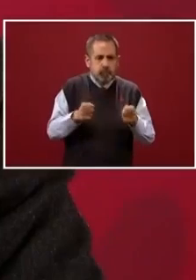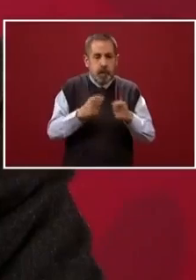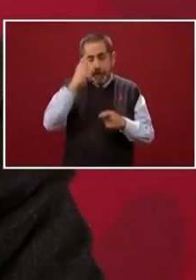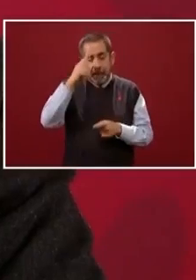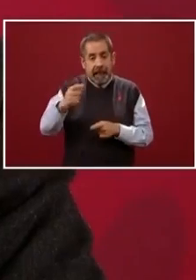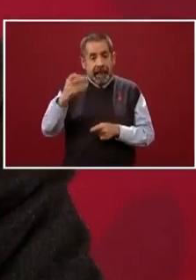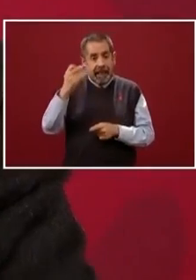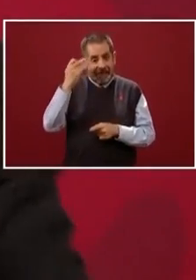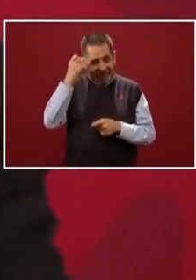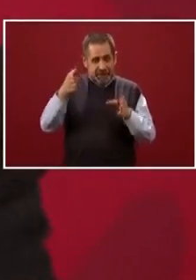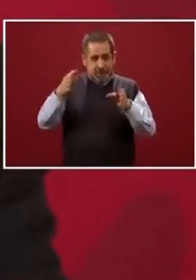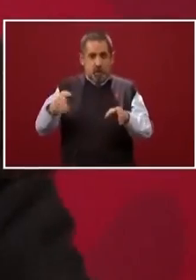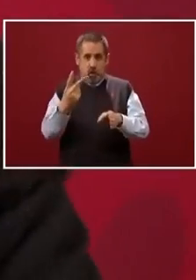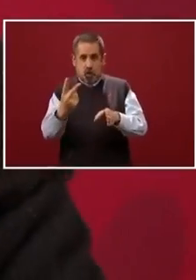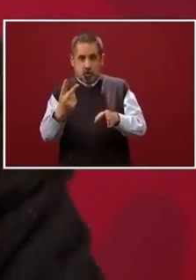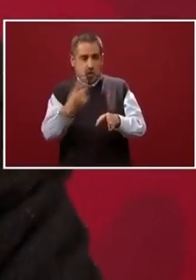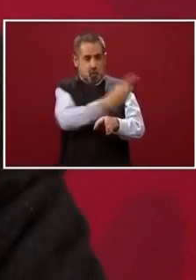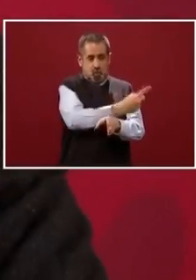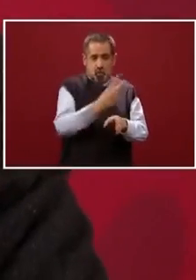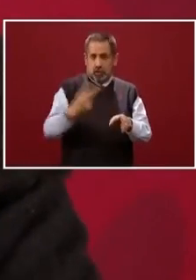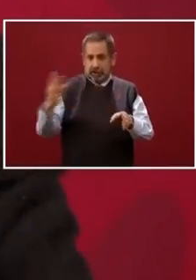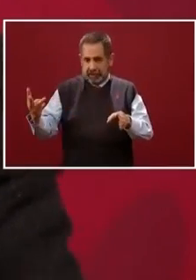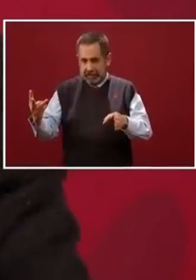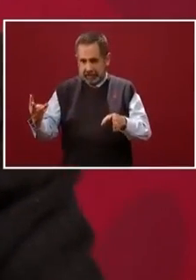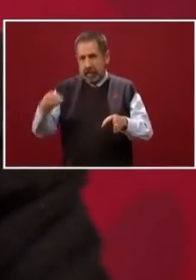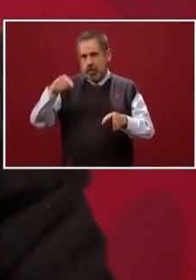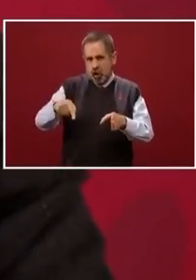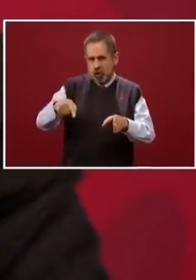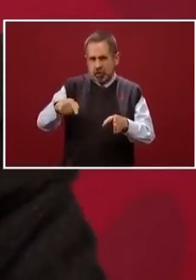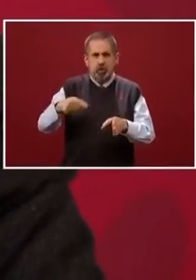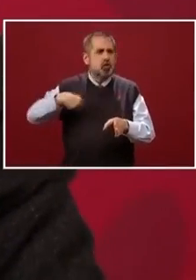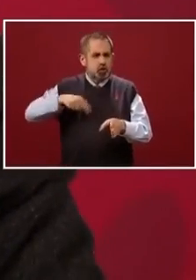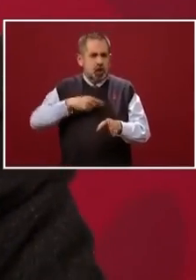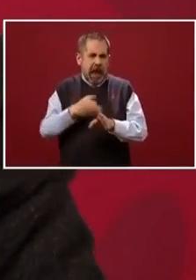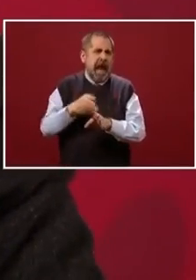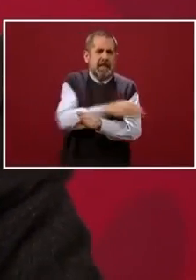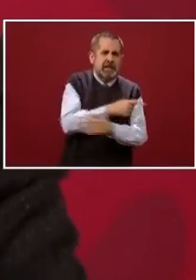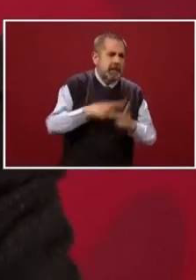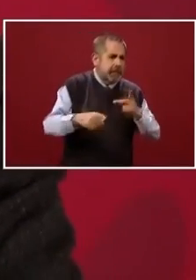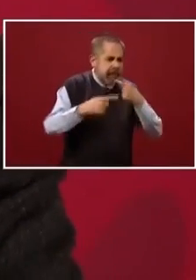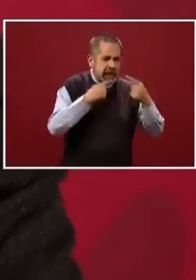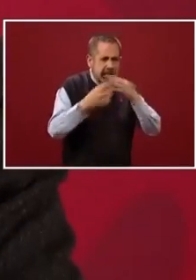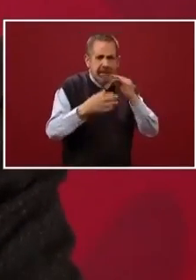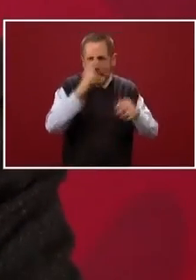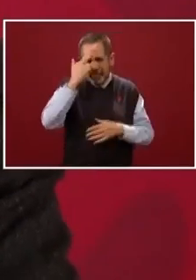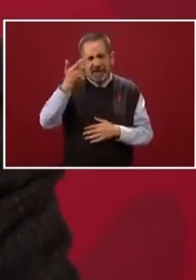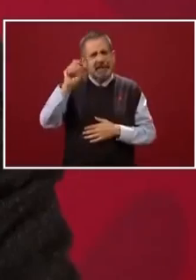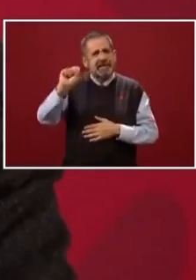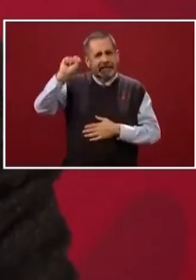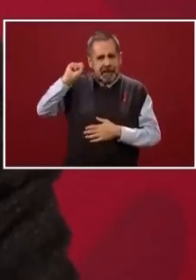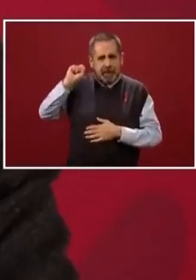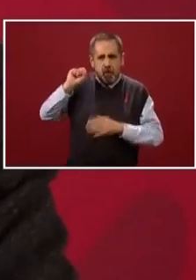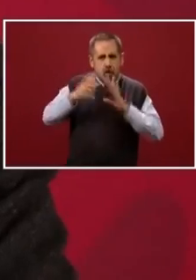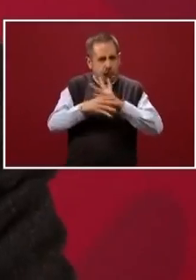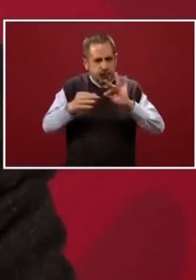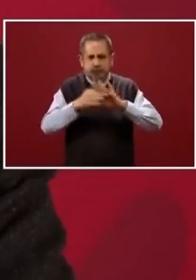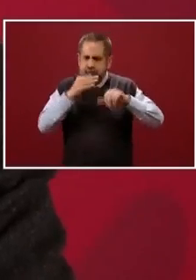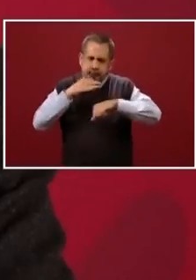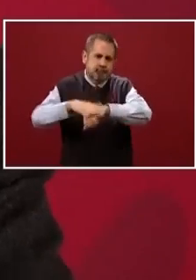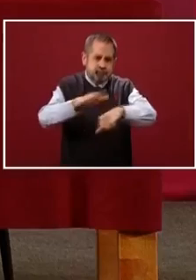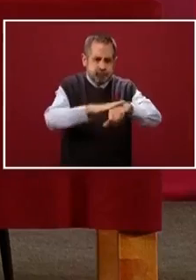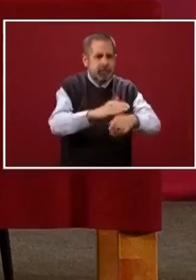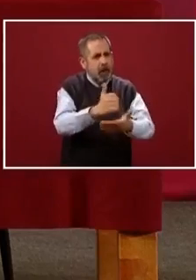2, típicamente recomendadas. ¿Cuáles son estas? Las que anunciamos el sábado pasado y hemos reiterado y les pedimos por favor